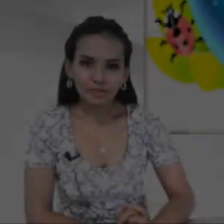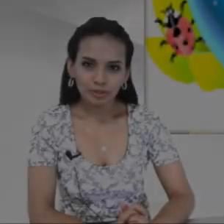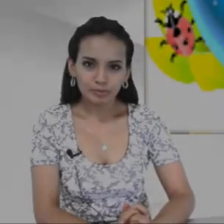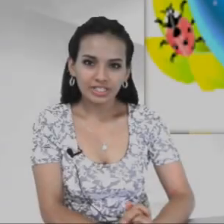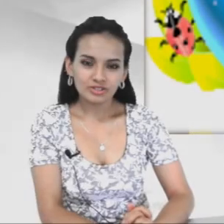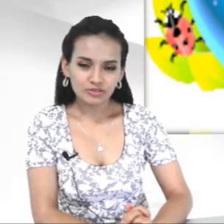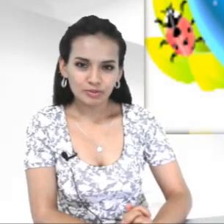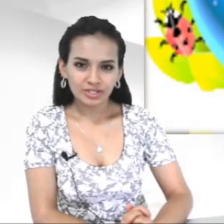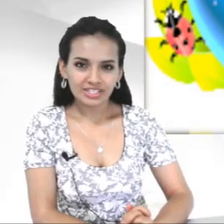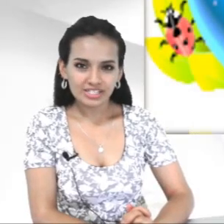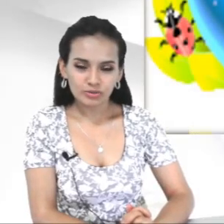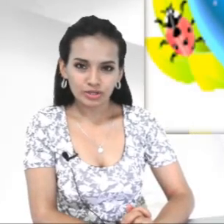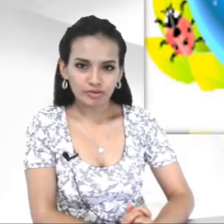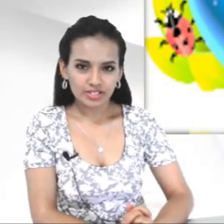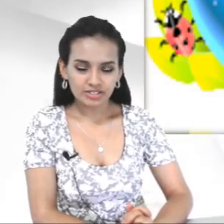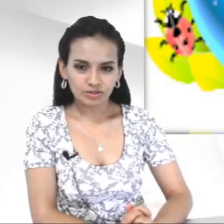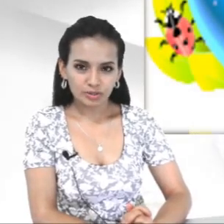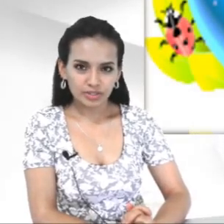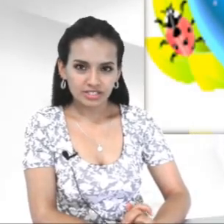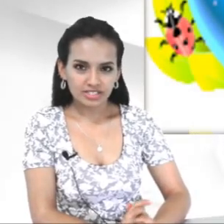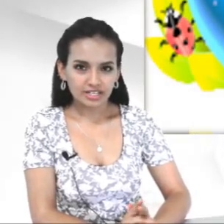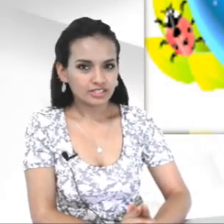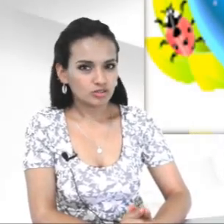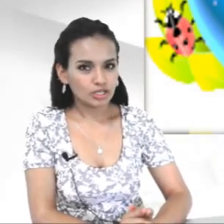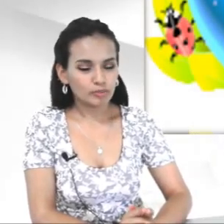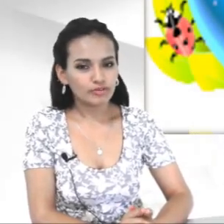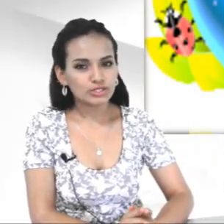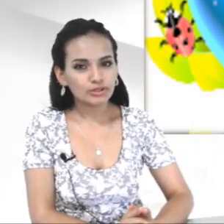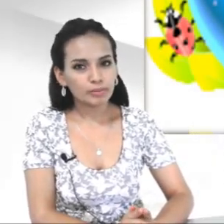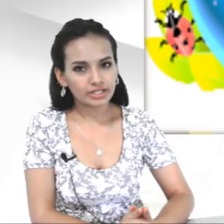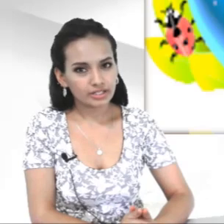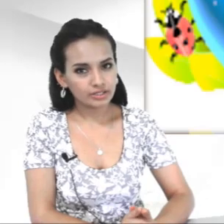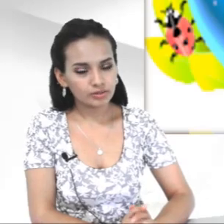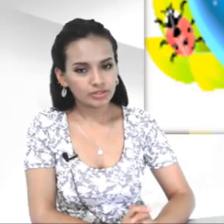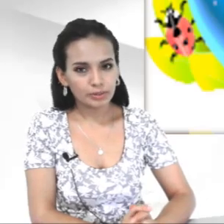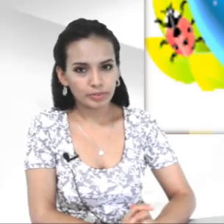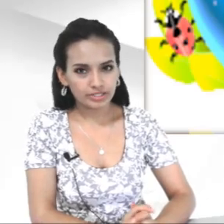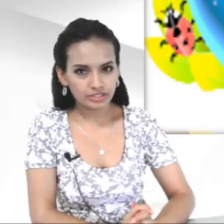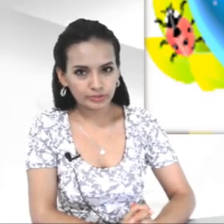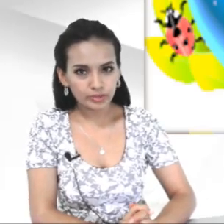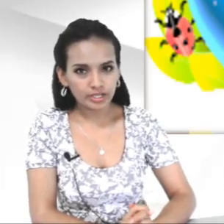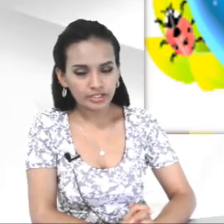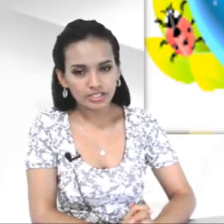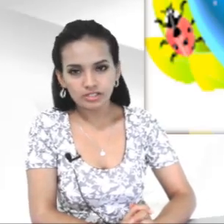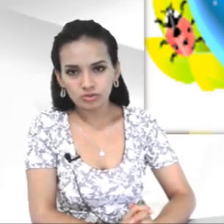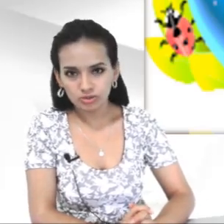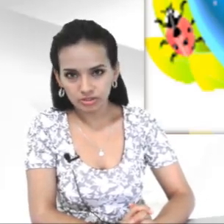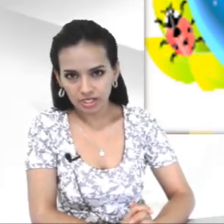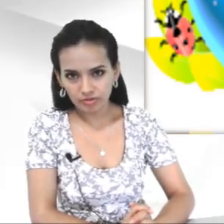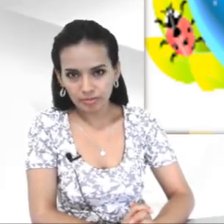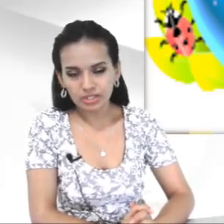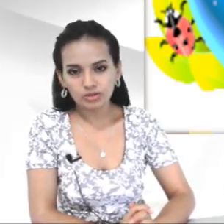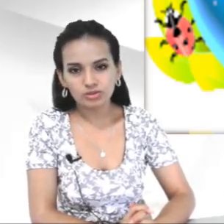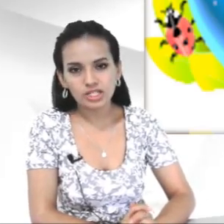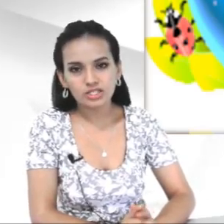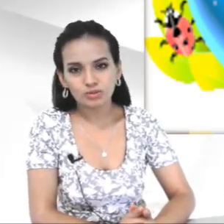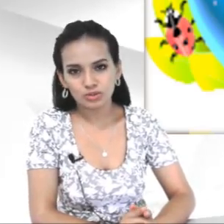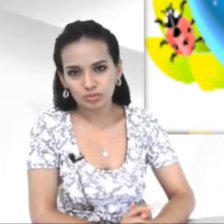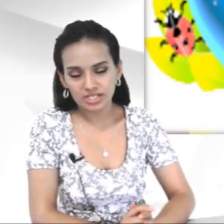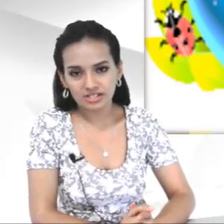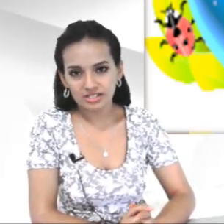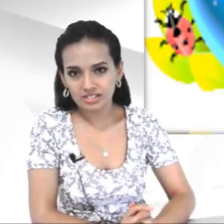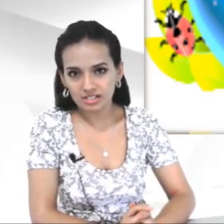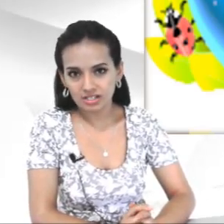hola bienvenidos y bienvenidas a una nueva sesión de aprendizaje soy la profesora marta girón de la esperanza intibucá y es un gusto estar nuevamente con ustedes